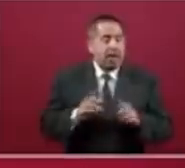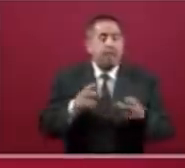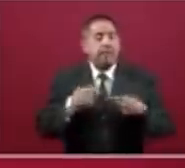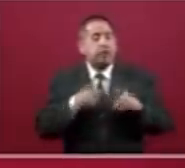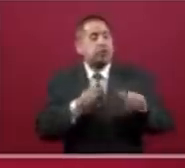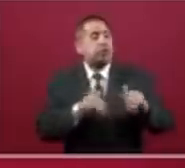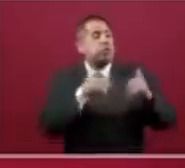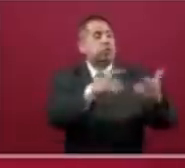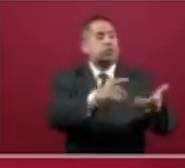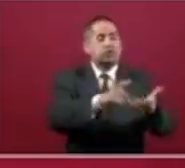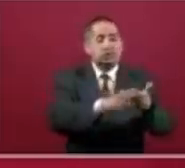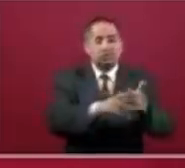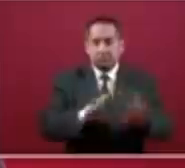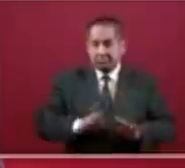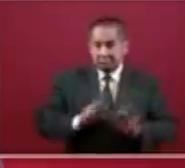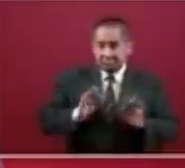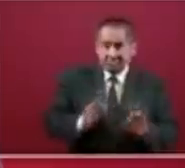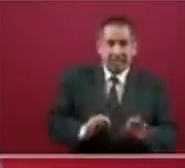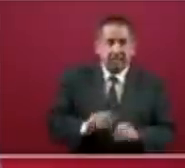los perjudicó.